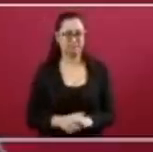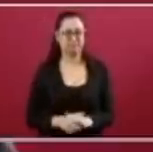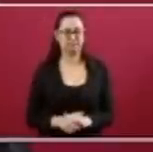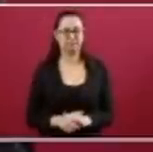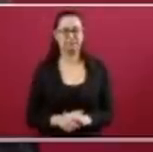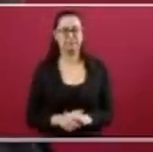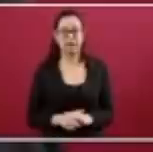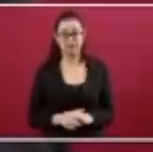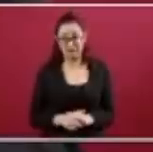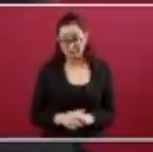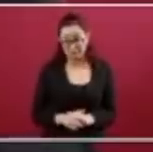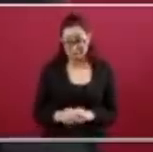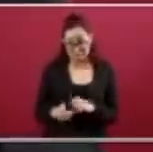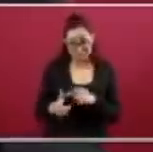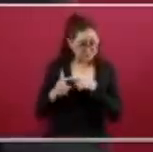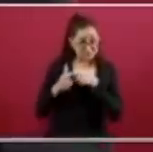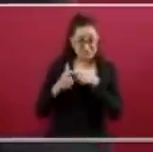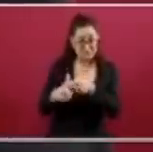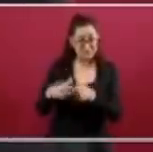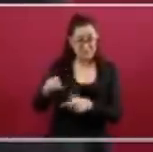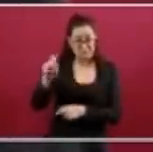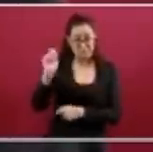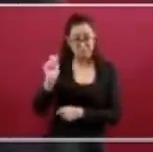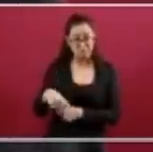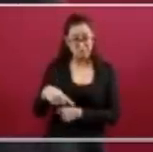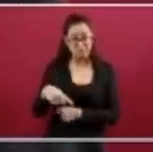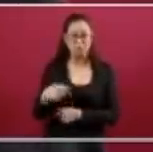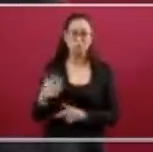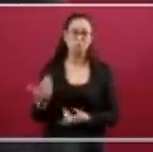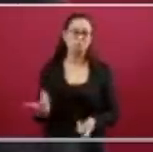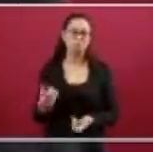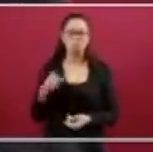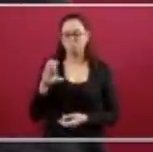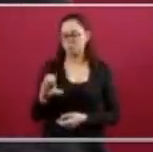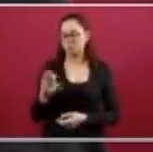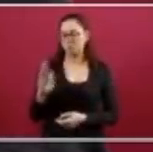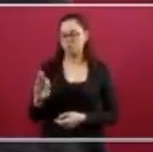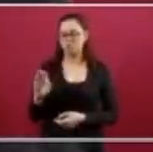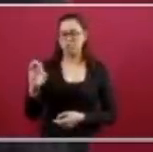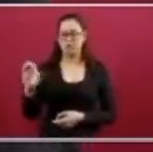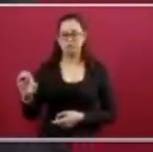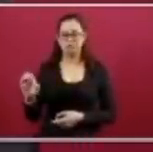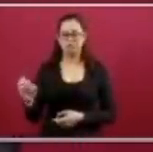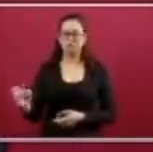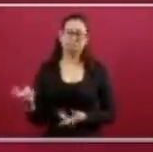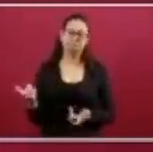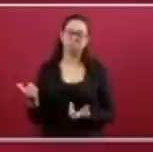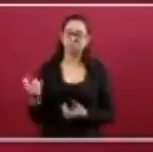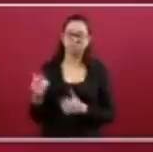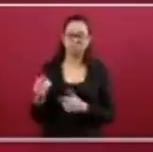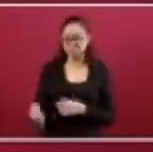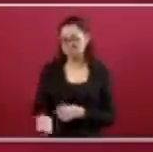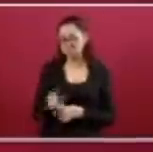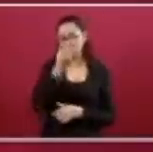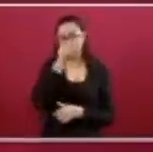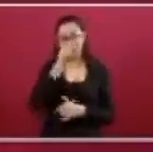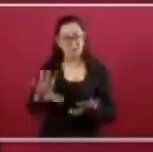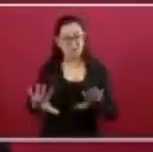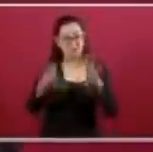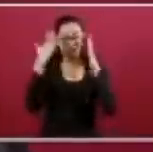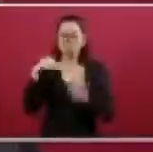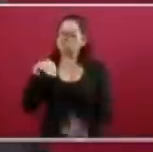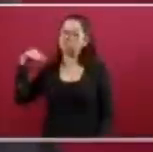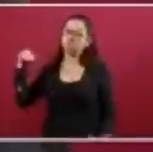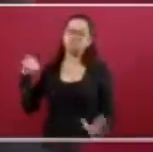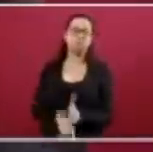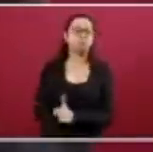De continuarse estos contratos, la CFE está en una posición realmente de quiebra, por lo que es necesario